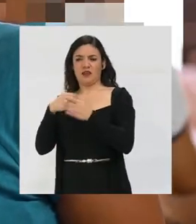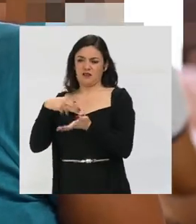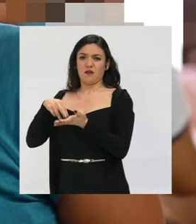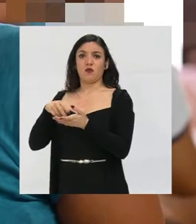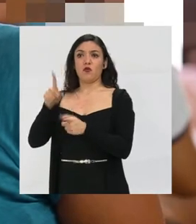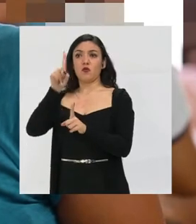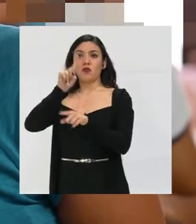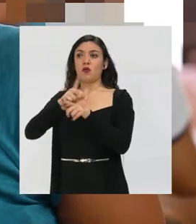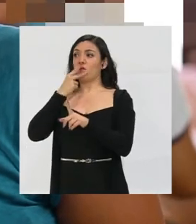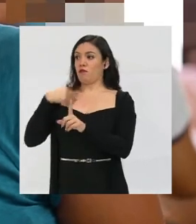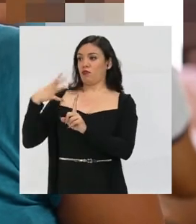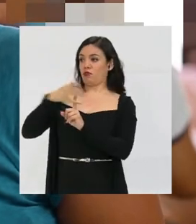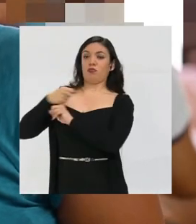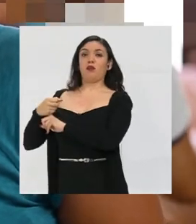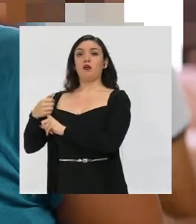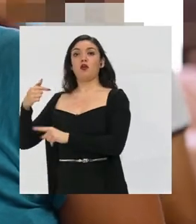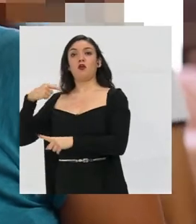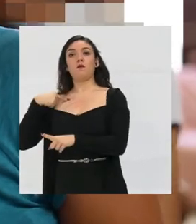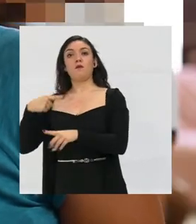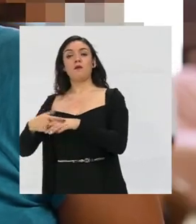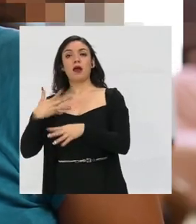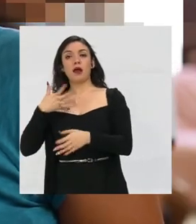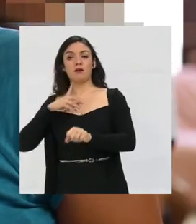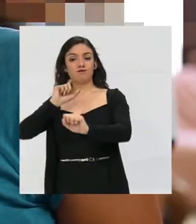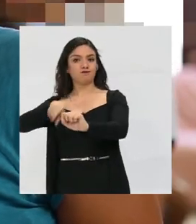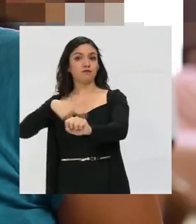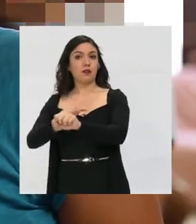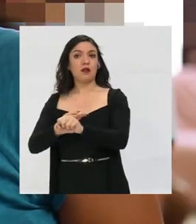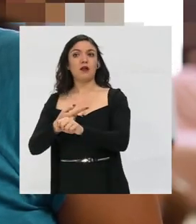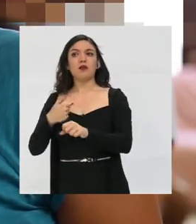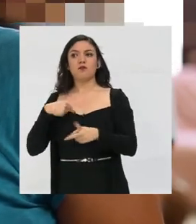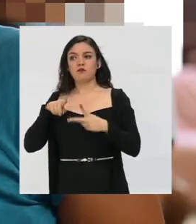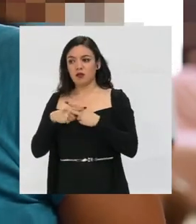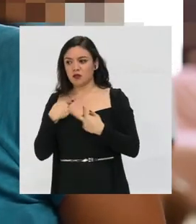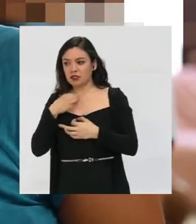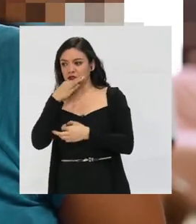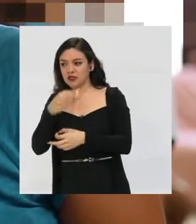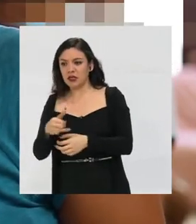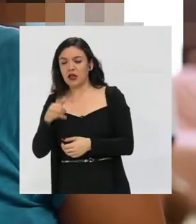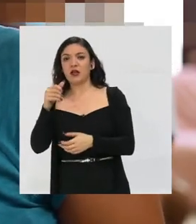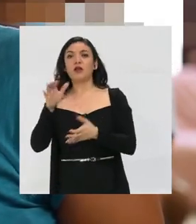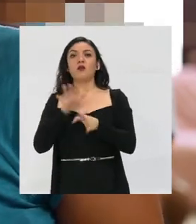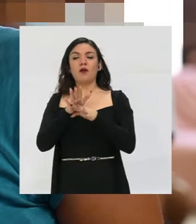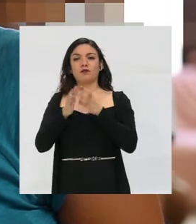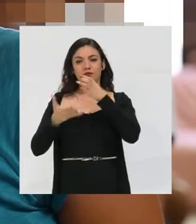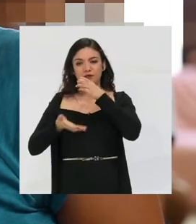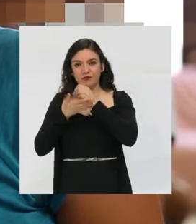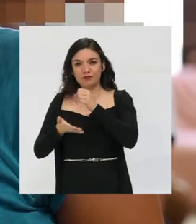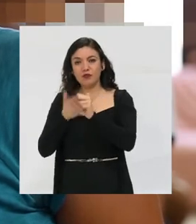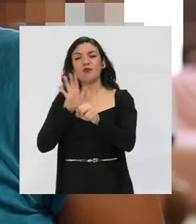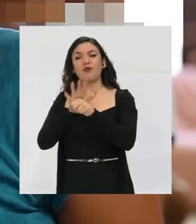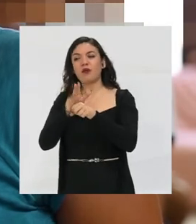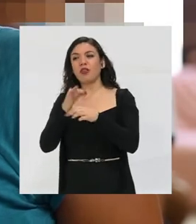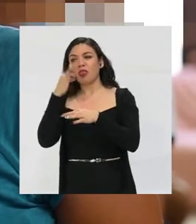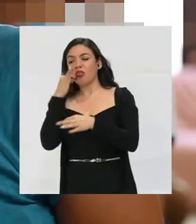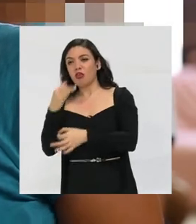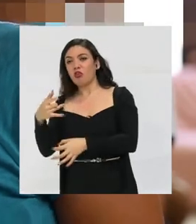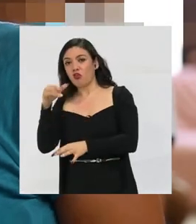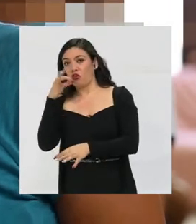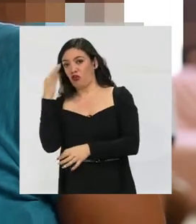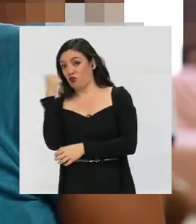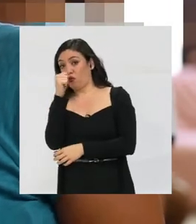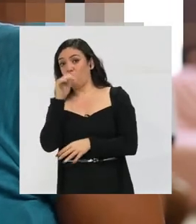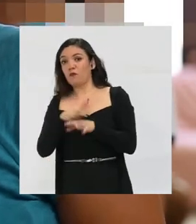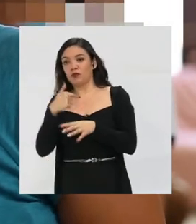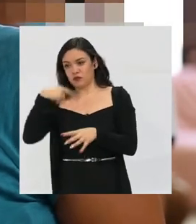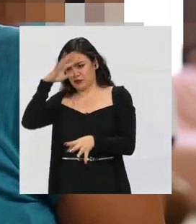un sujeto, ¿verdad?, me pues agarró y me violó, ¿verdad? Por eso pues yo empecé a drogarme, ¿verdad?,